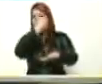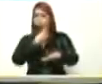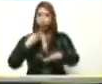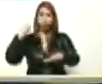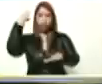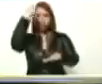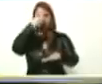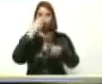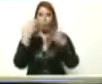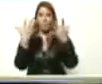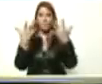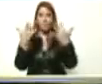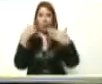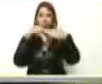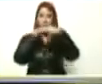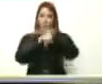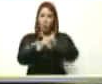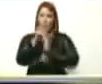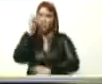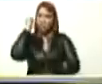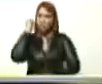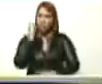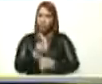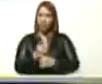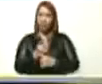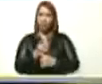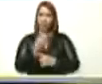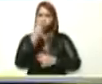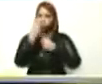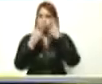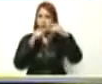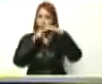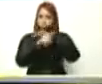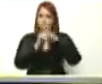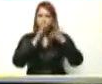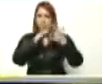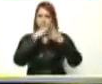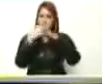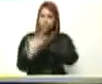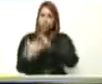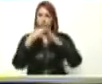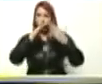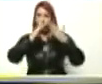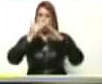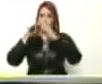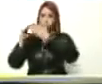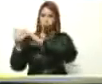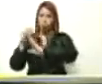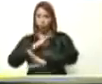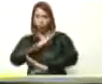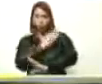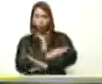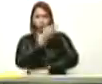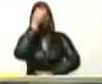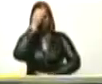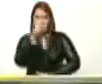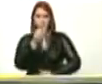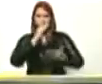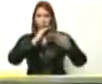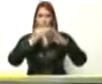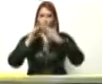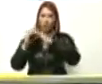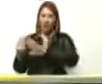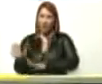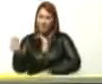manos, en el barrio, en la comunidad, para empoderar, los consejos comunales, aún